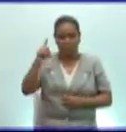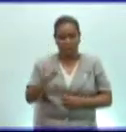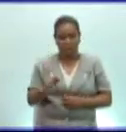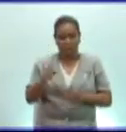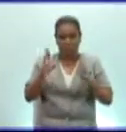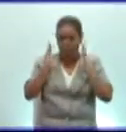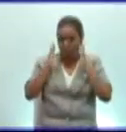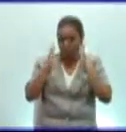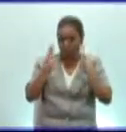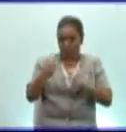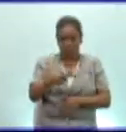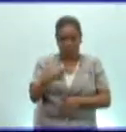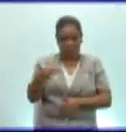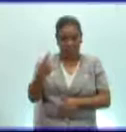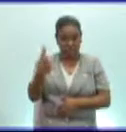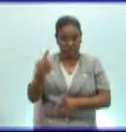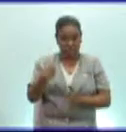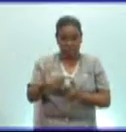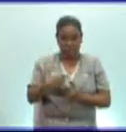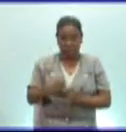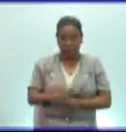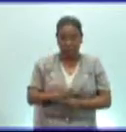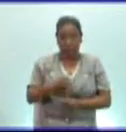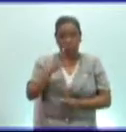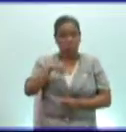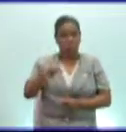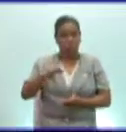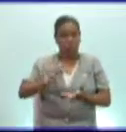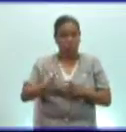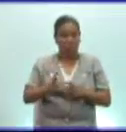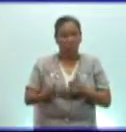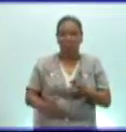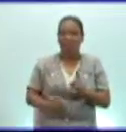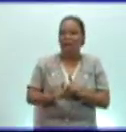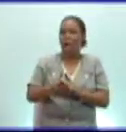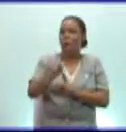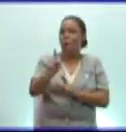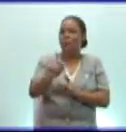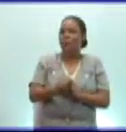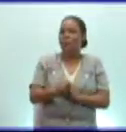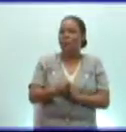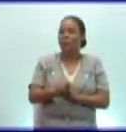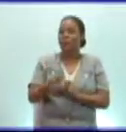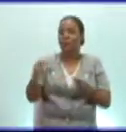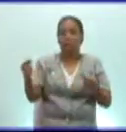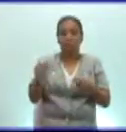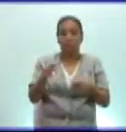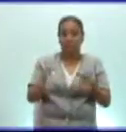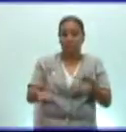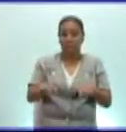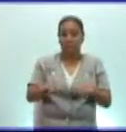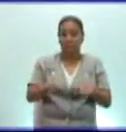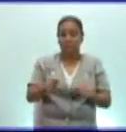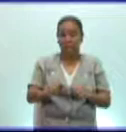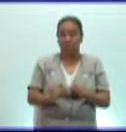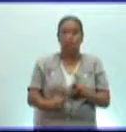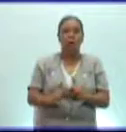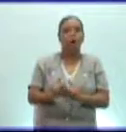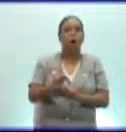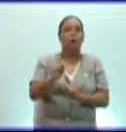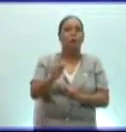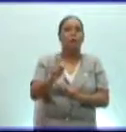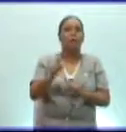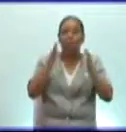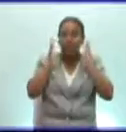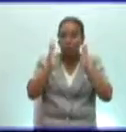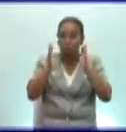se desplaza en el sentido de tratar de aumentar parcialmente esa disminución, en el sentido de la reacción directa va a aumentar entonces la